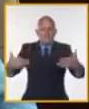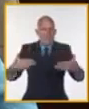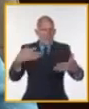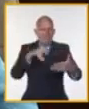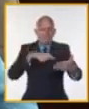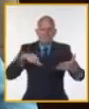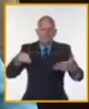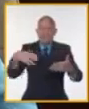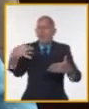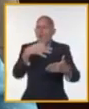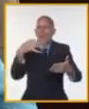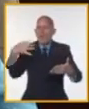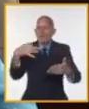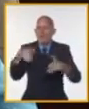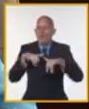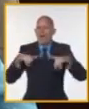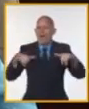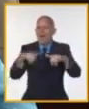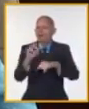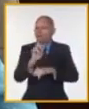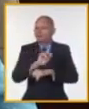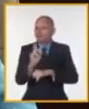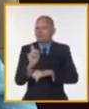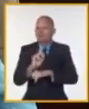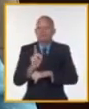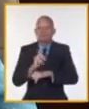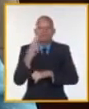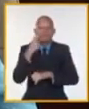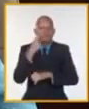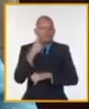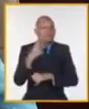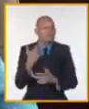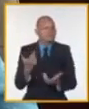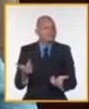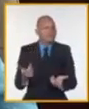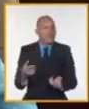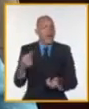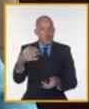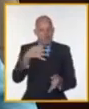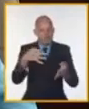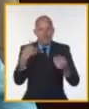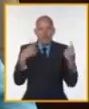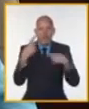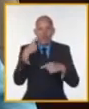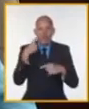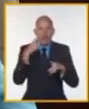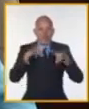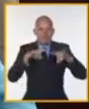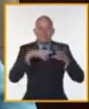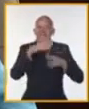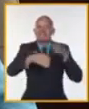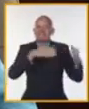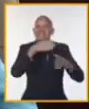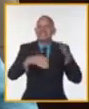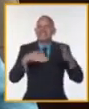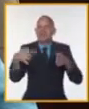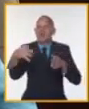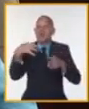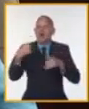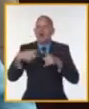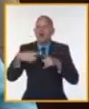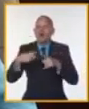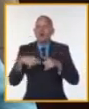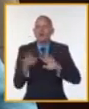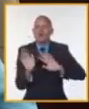lugar. Por tanto, esto hay que asociarlo también a las estrategias de desarrollo territorial.